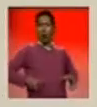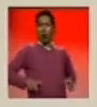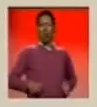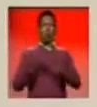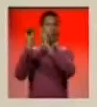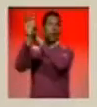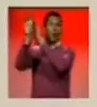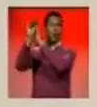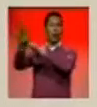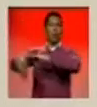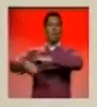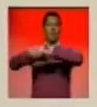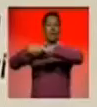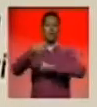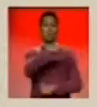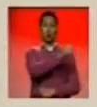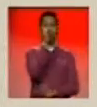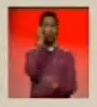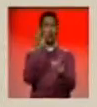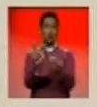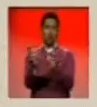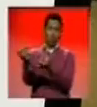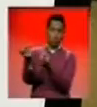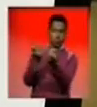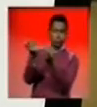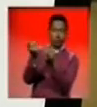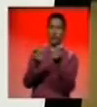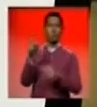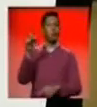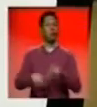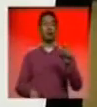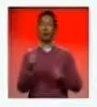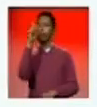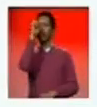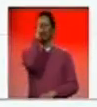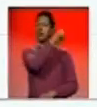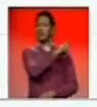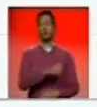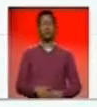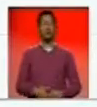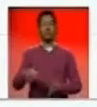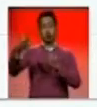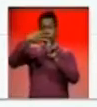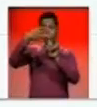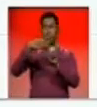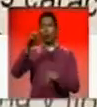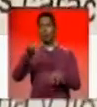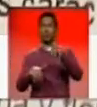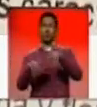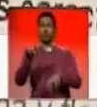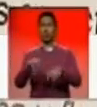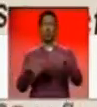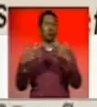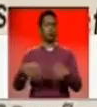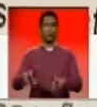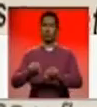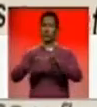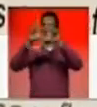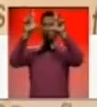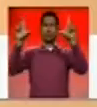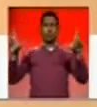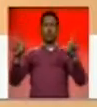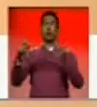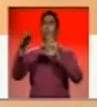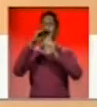Las explicaciones sobre lo que es un paraíso fiscal abundan en Internet. Desde páginas especializadas en finanzas